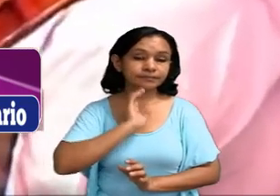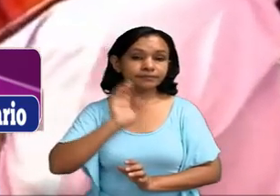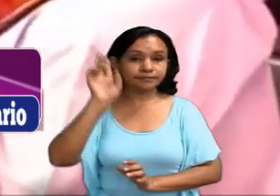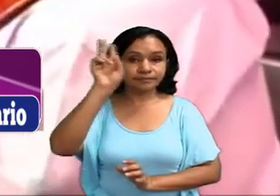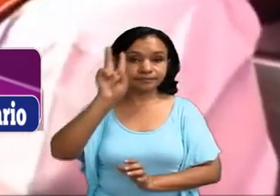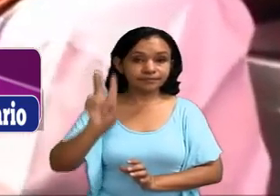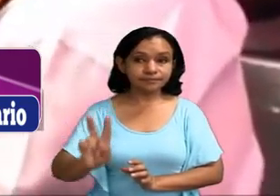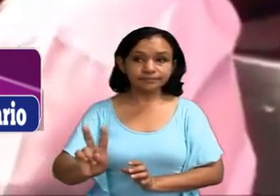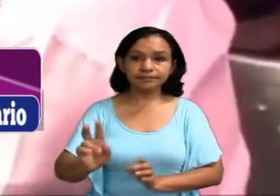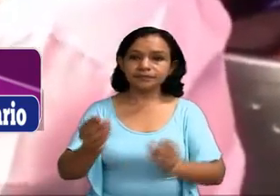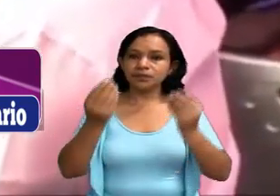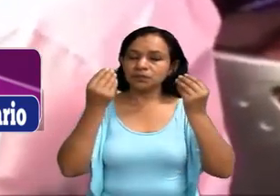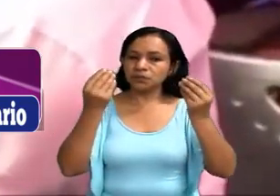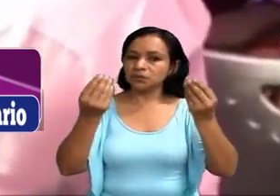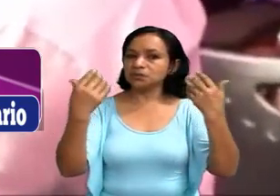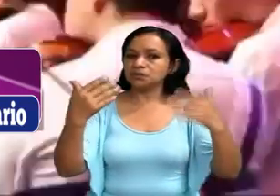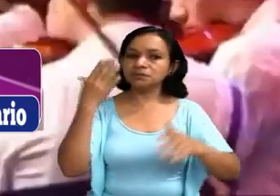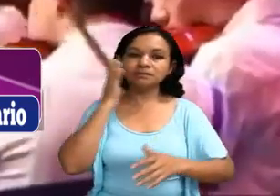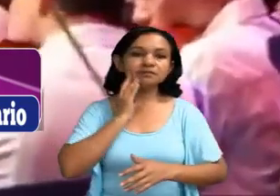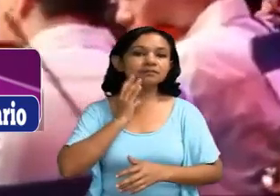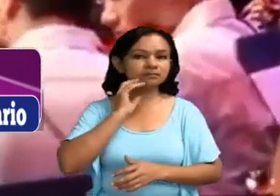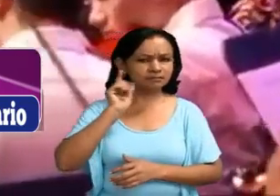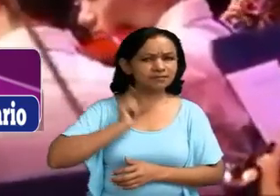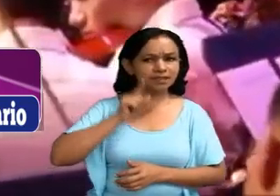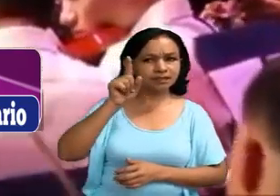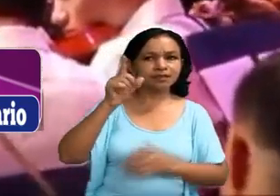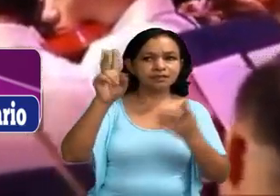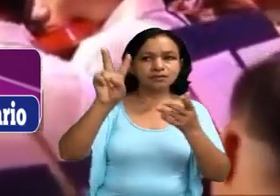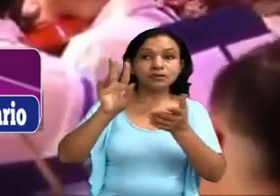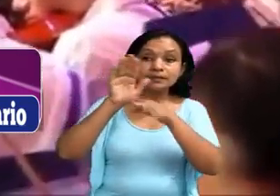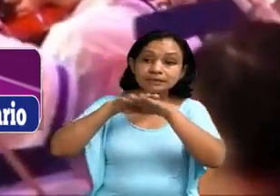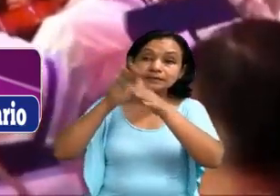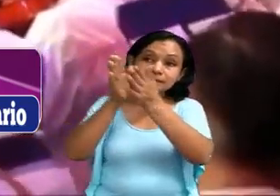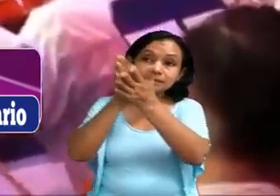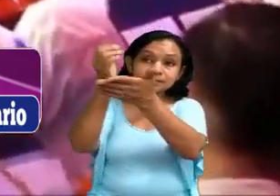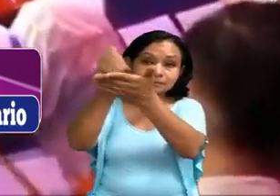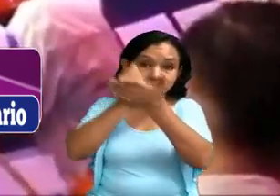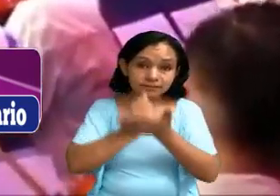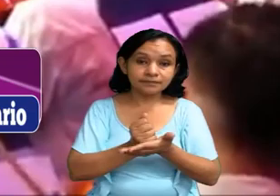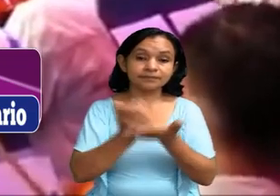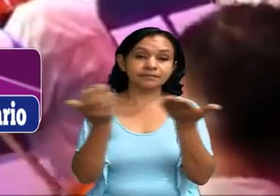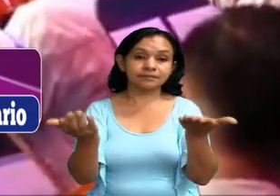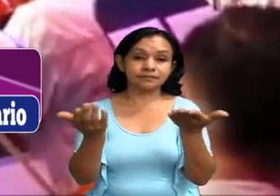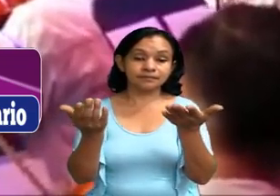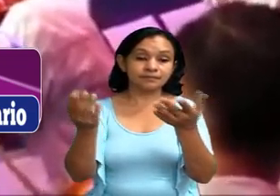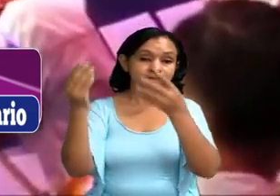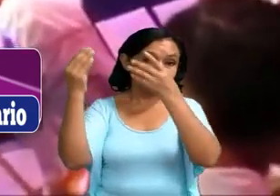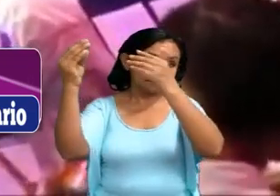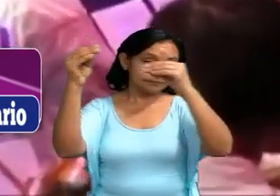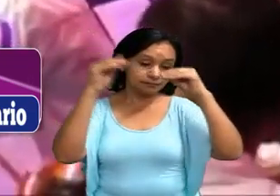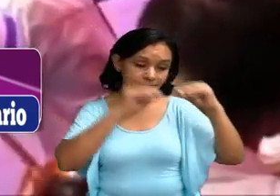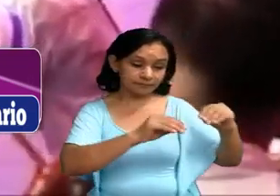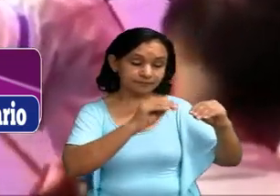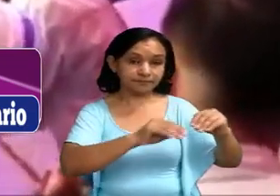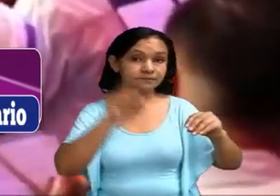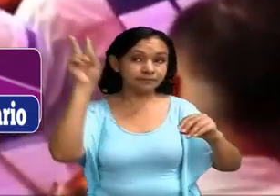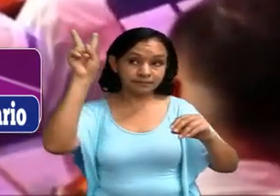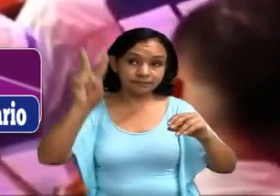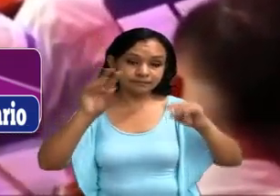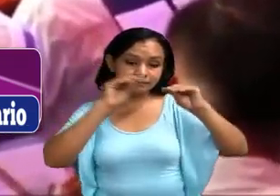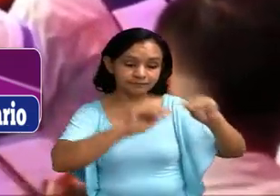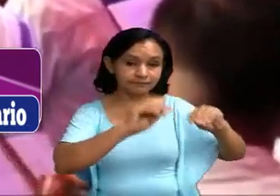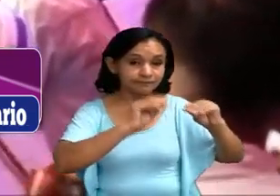tiene muchísima experiencia en esto, y lógicamente al transmitirnos los conocimientos para